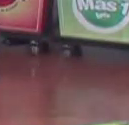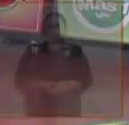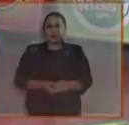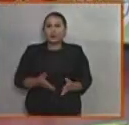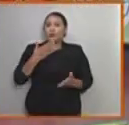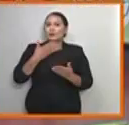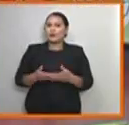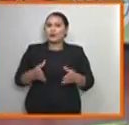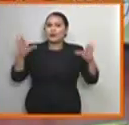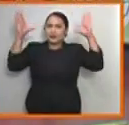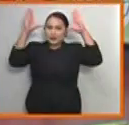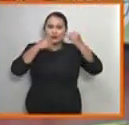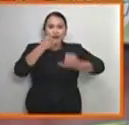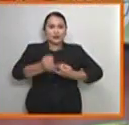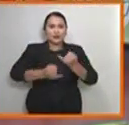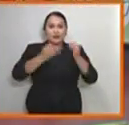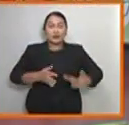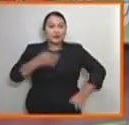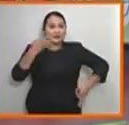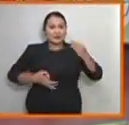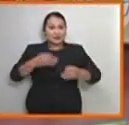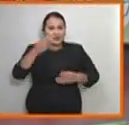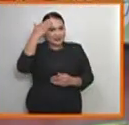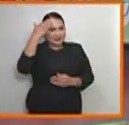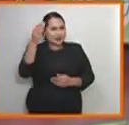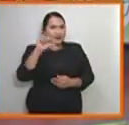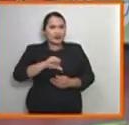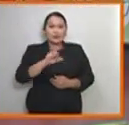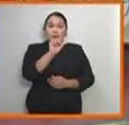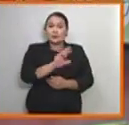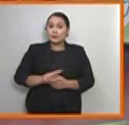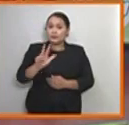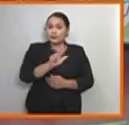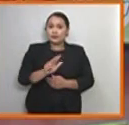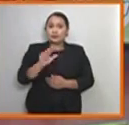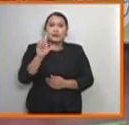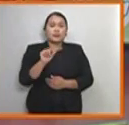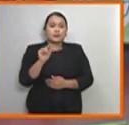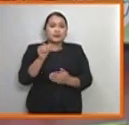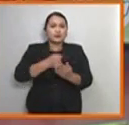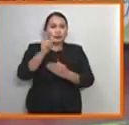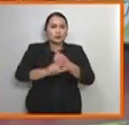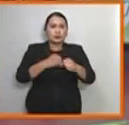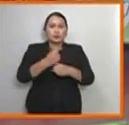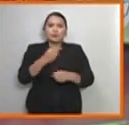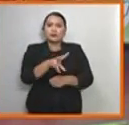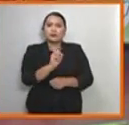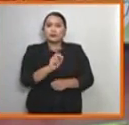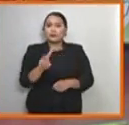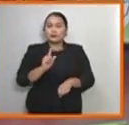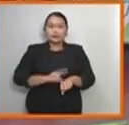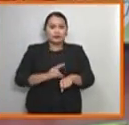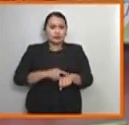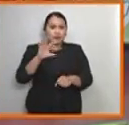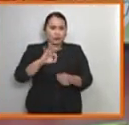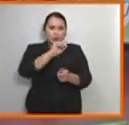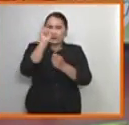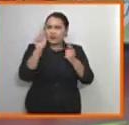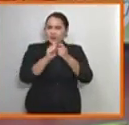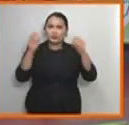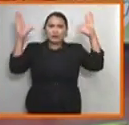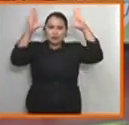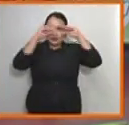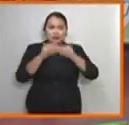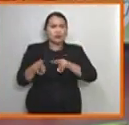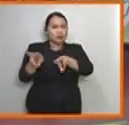Muy buenas noches, mis queridos jugadores. Qué alegría poder saludarlos hoy martes 20 de julio del año 2021. Ya son las 9 en punto de la noche,